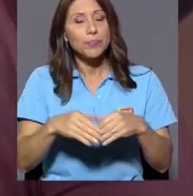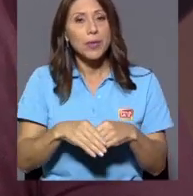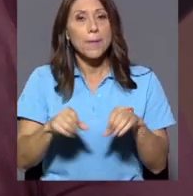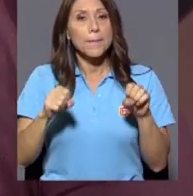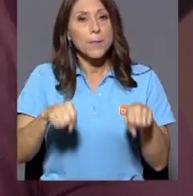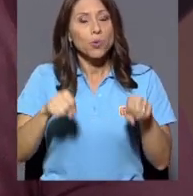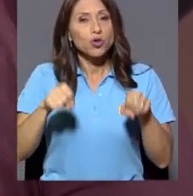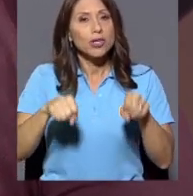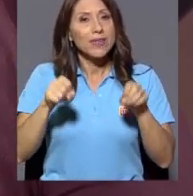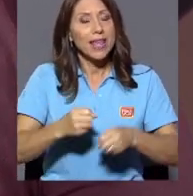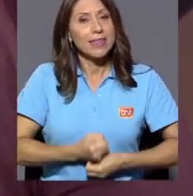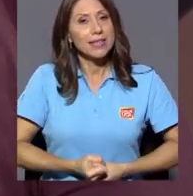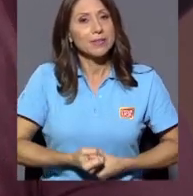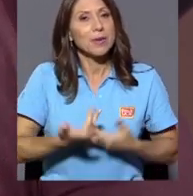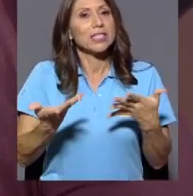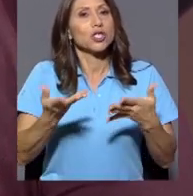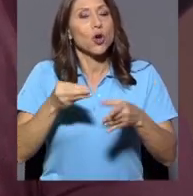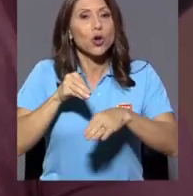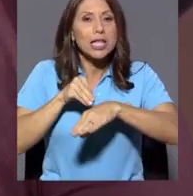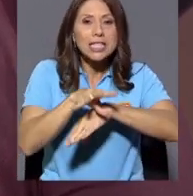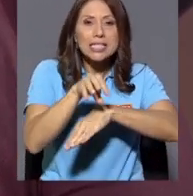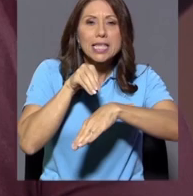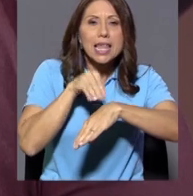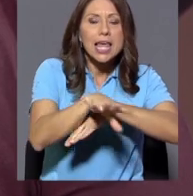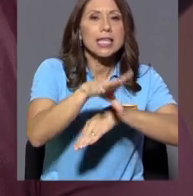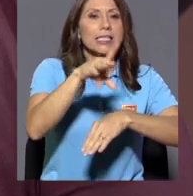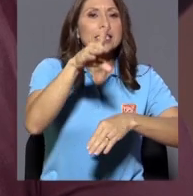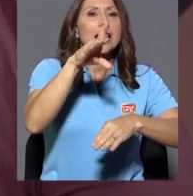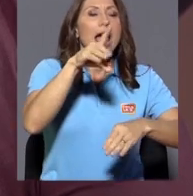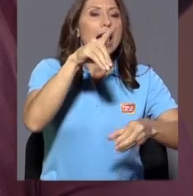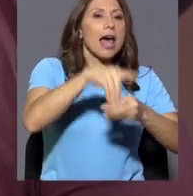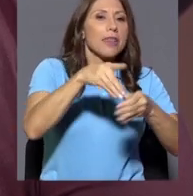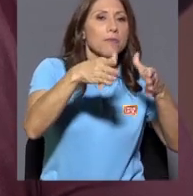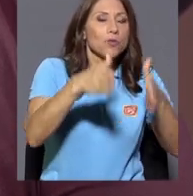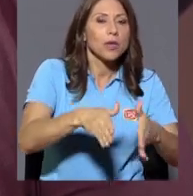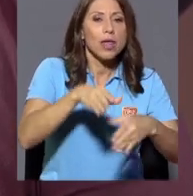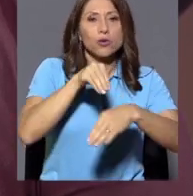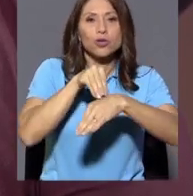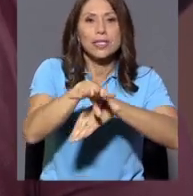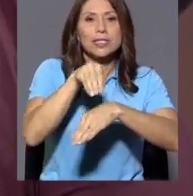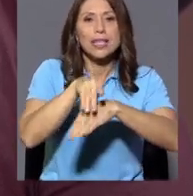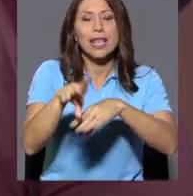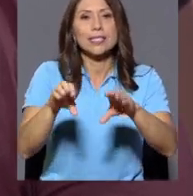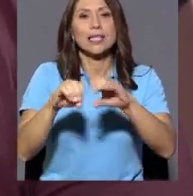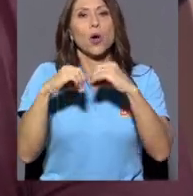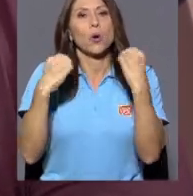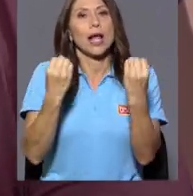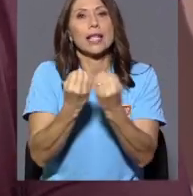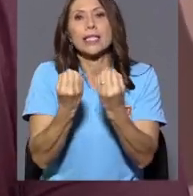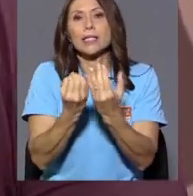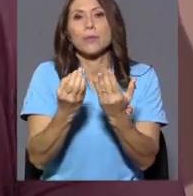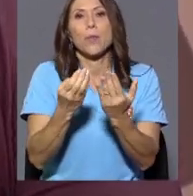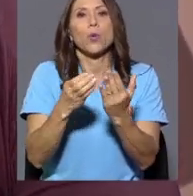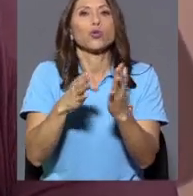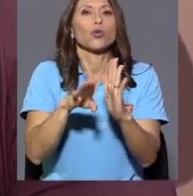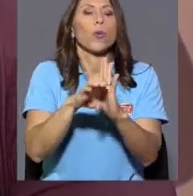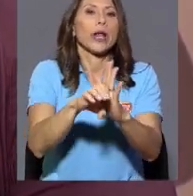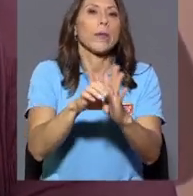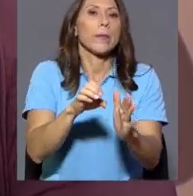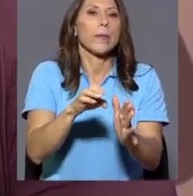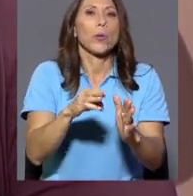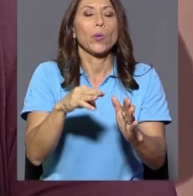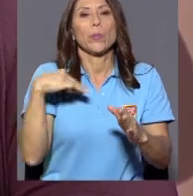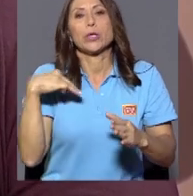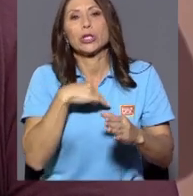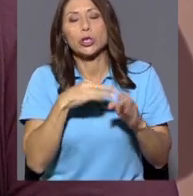la posibilidad de expresión de incidencia ante diputados ante los organismos lógicos como el